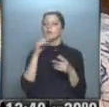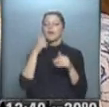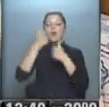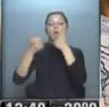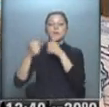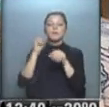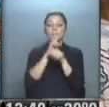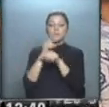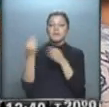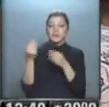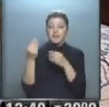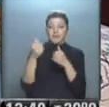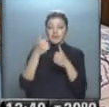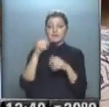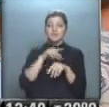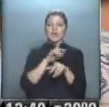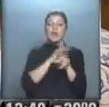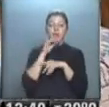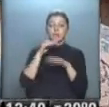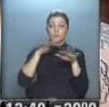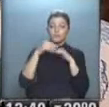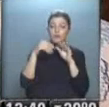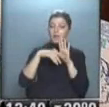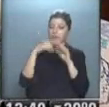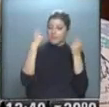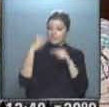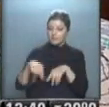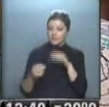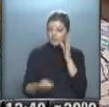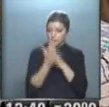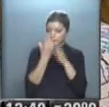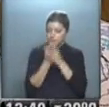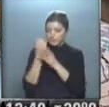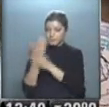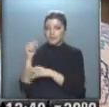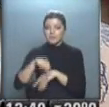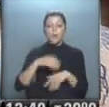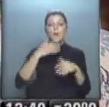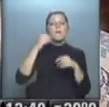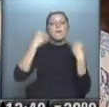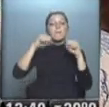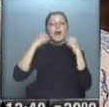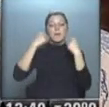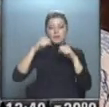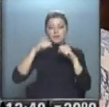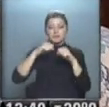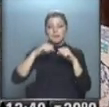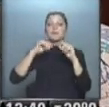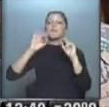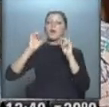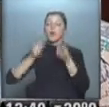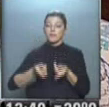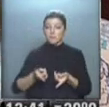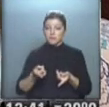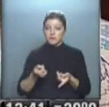Competencias? Distintas acciones iniciadas durante mucho tiempo, tanto por prácticas predatorias, negativa a la venta y también